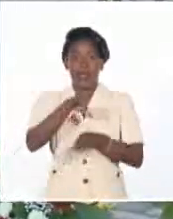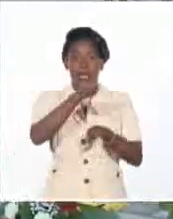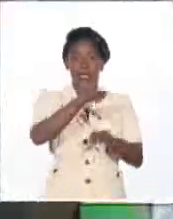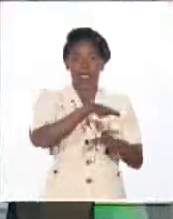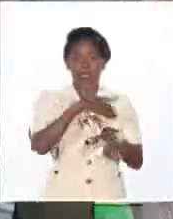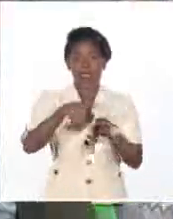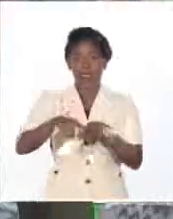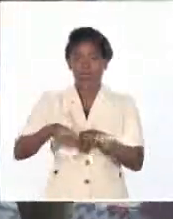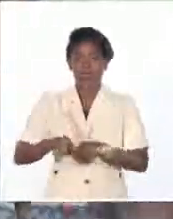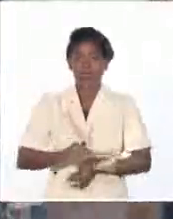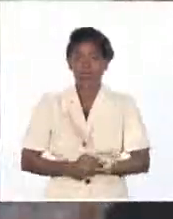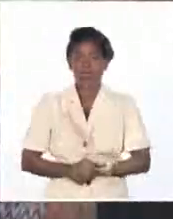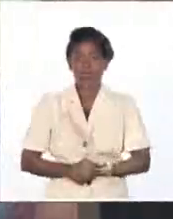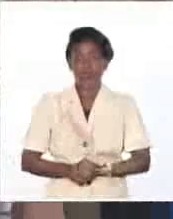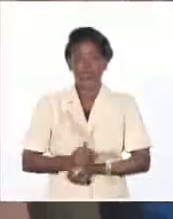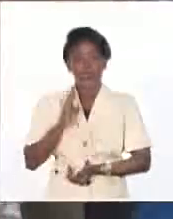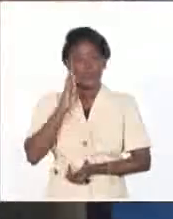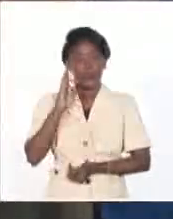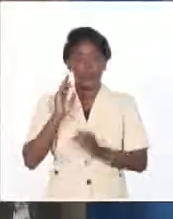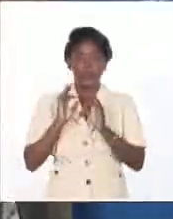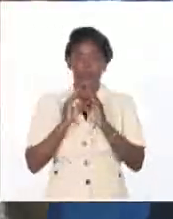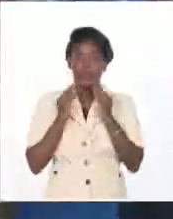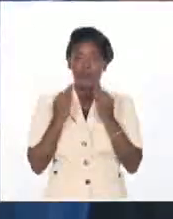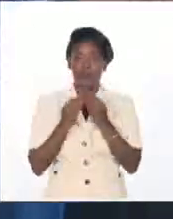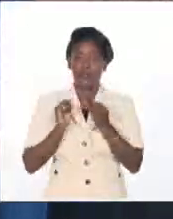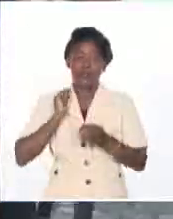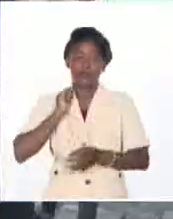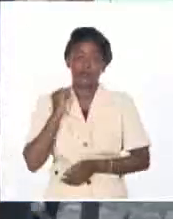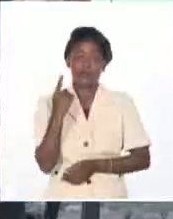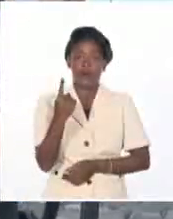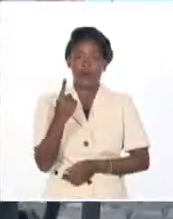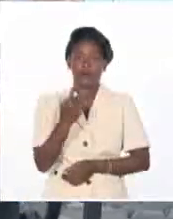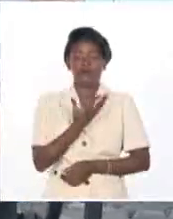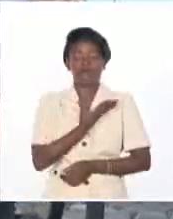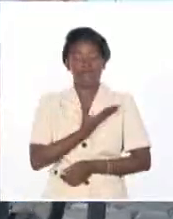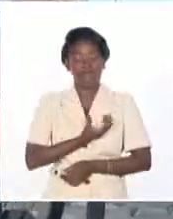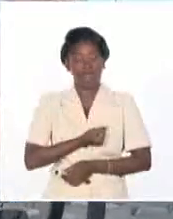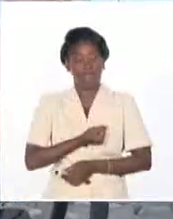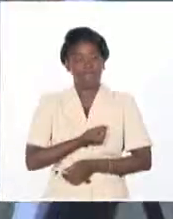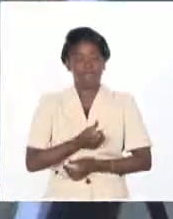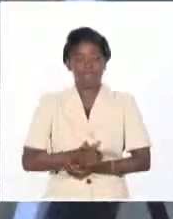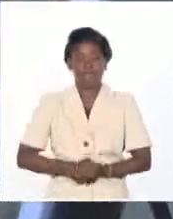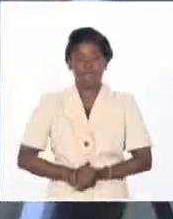las familias marcó el primer aniversario del siniestro.